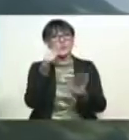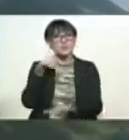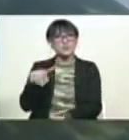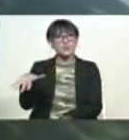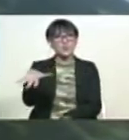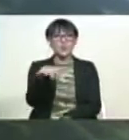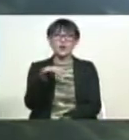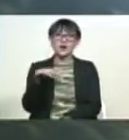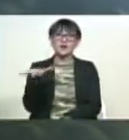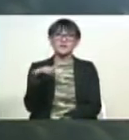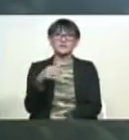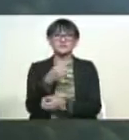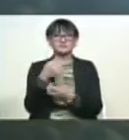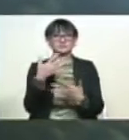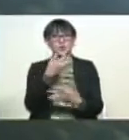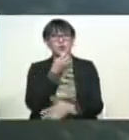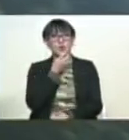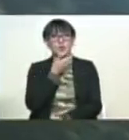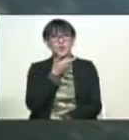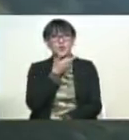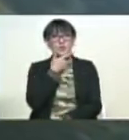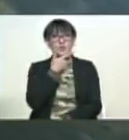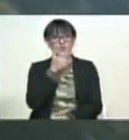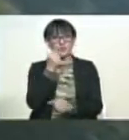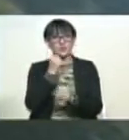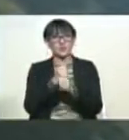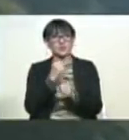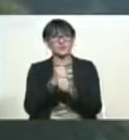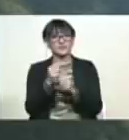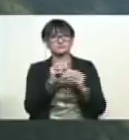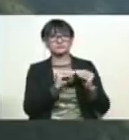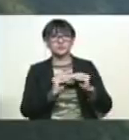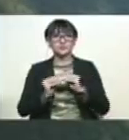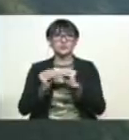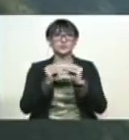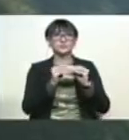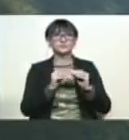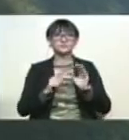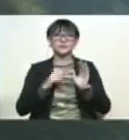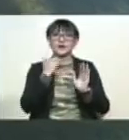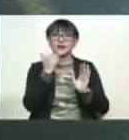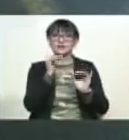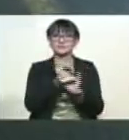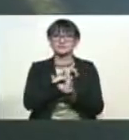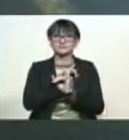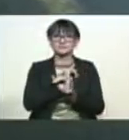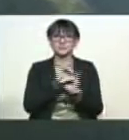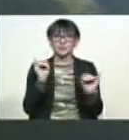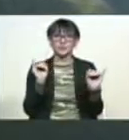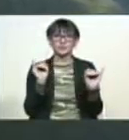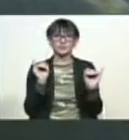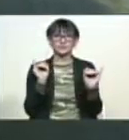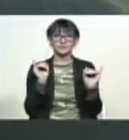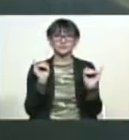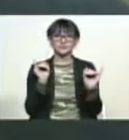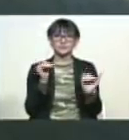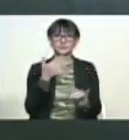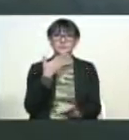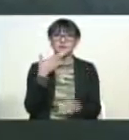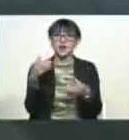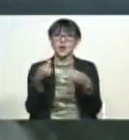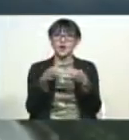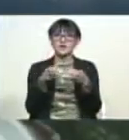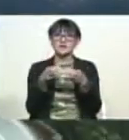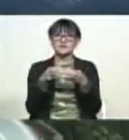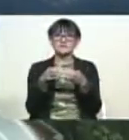la maravilla de estas obras que se han completado con el mejor equipo